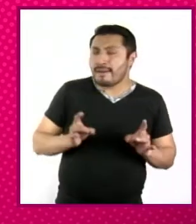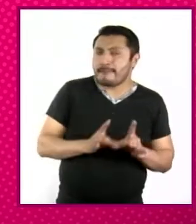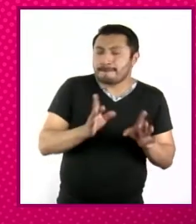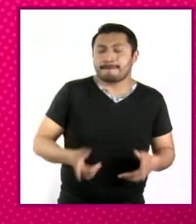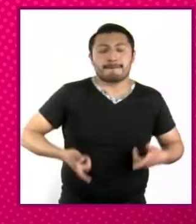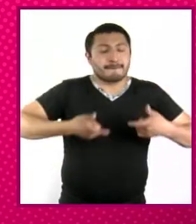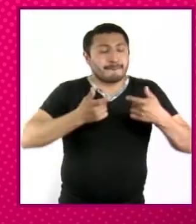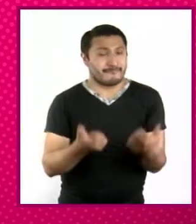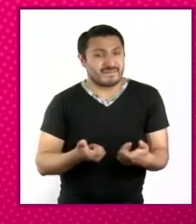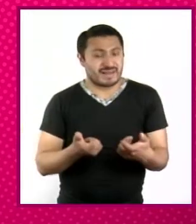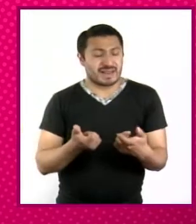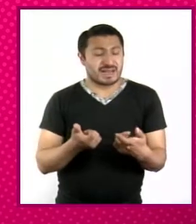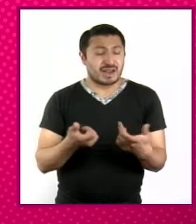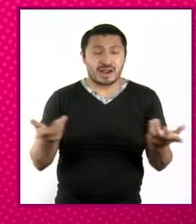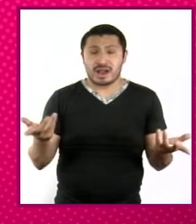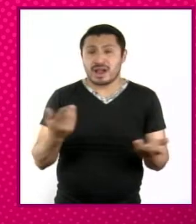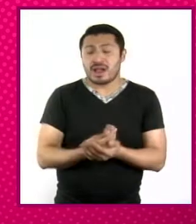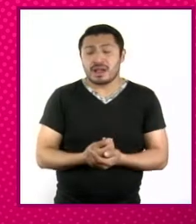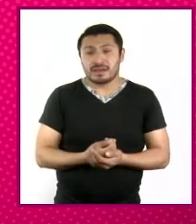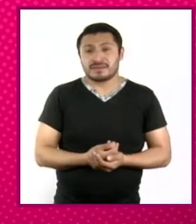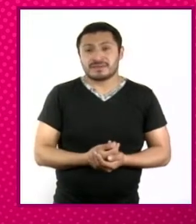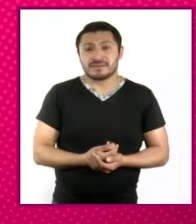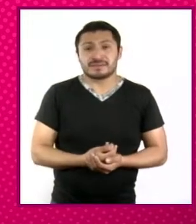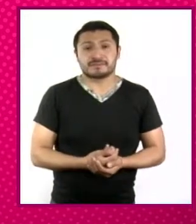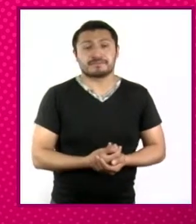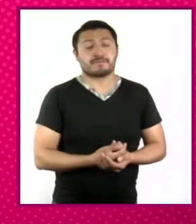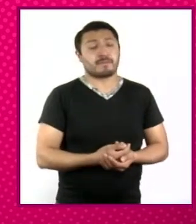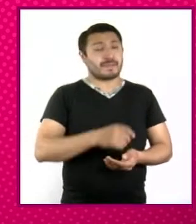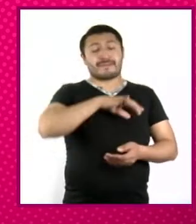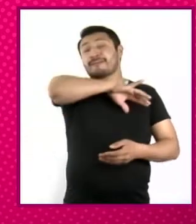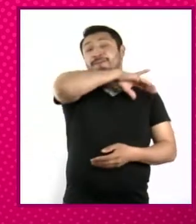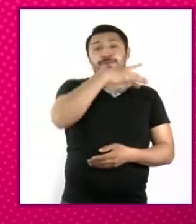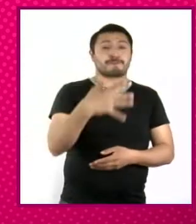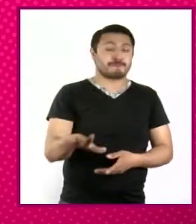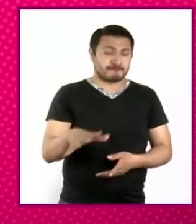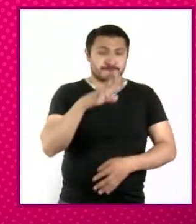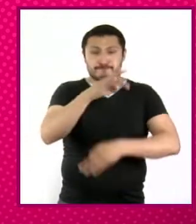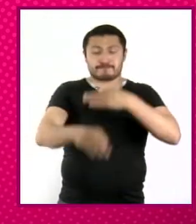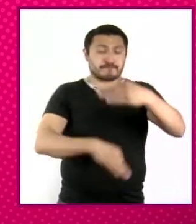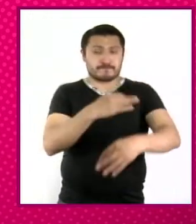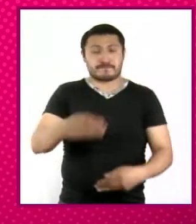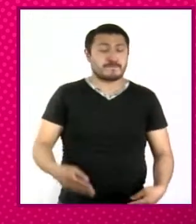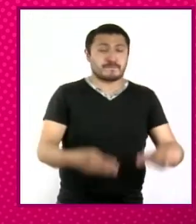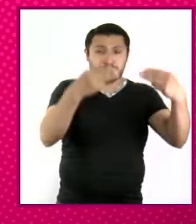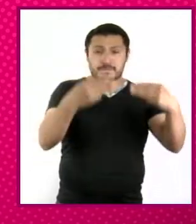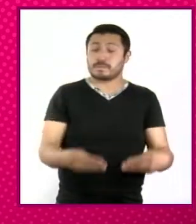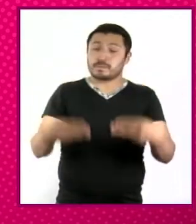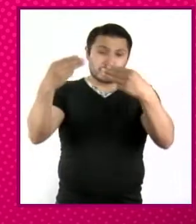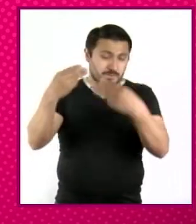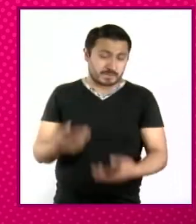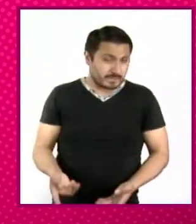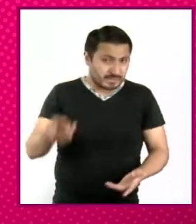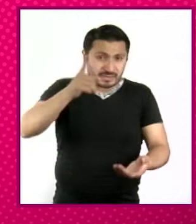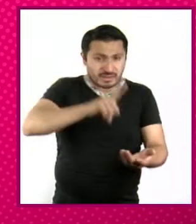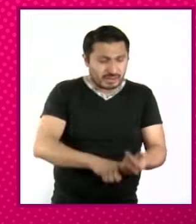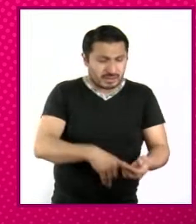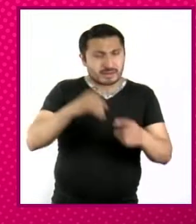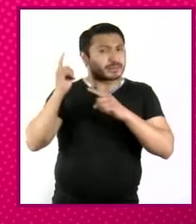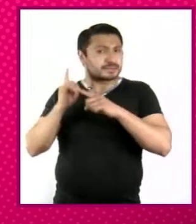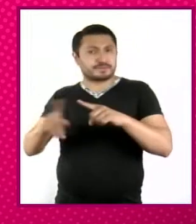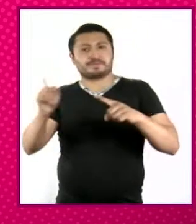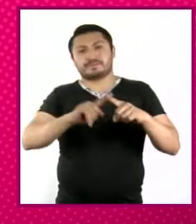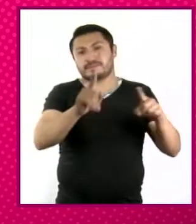económico que implicaba la generalización de todos los mercados a través, de